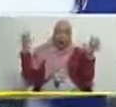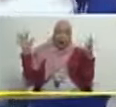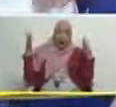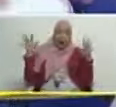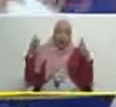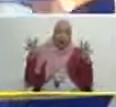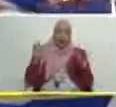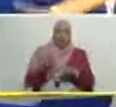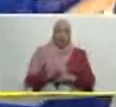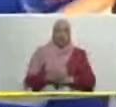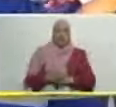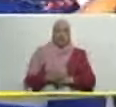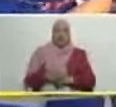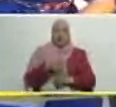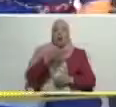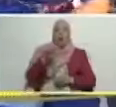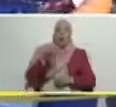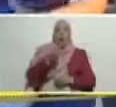vamos